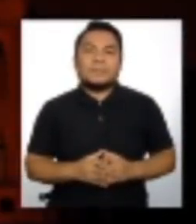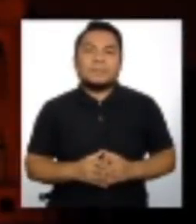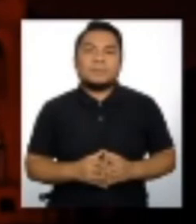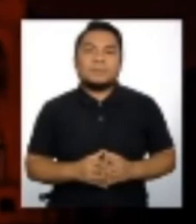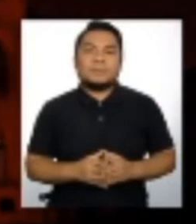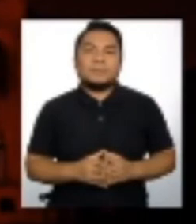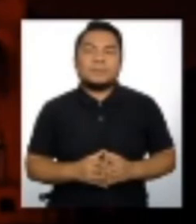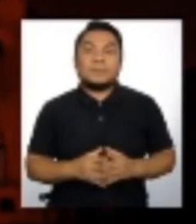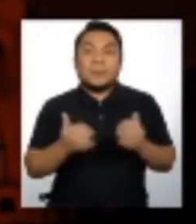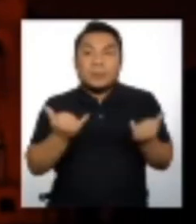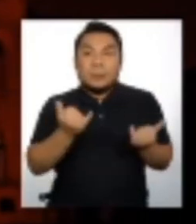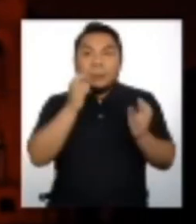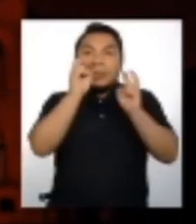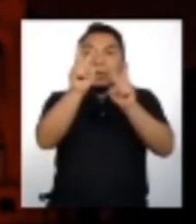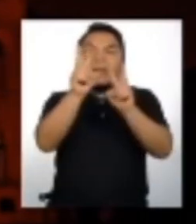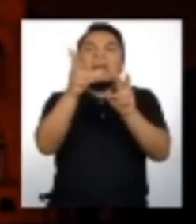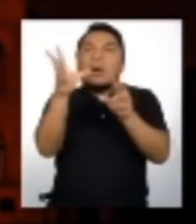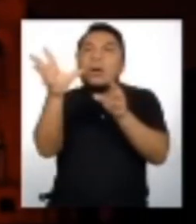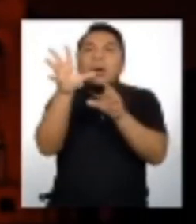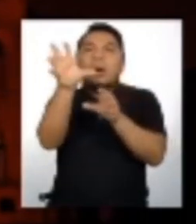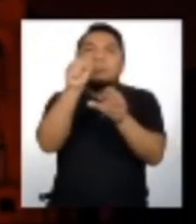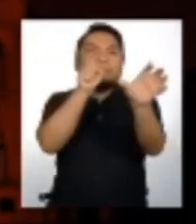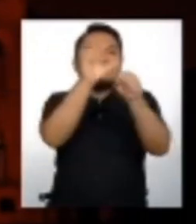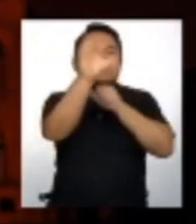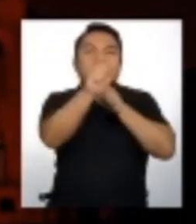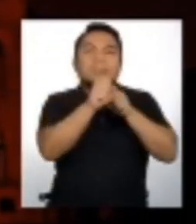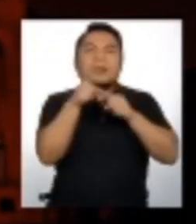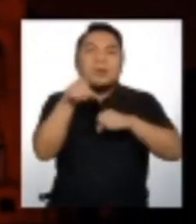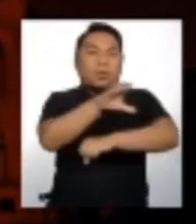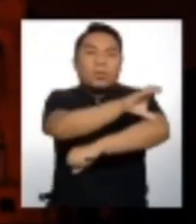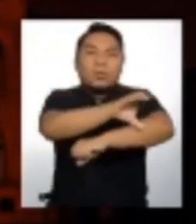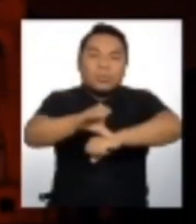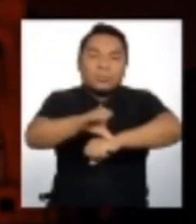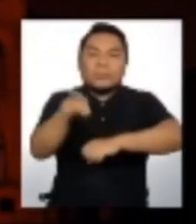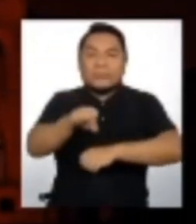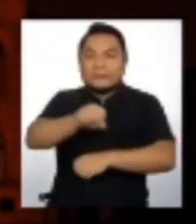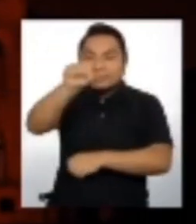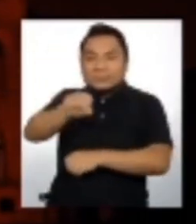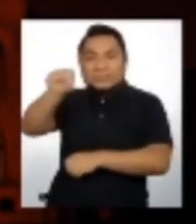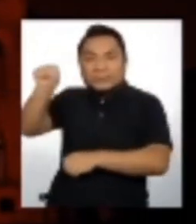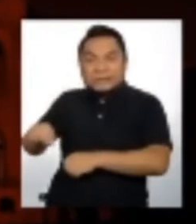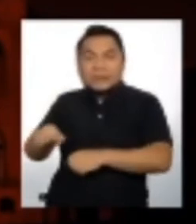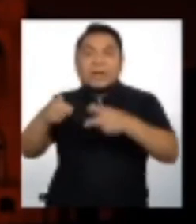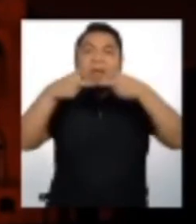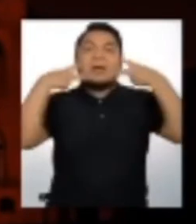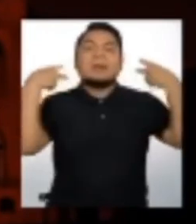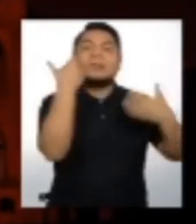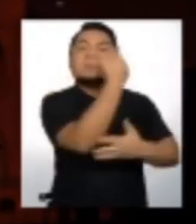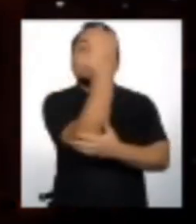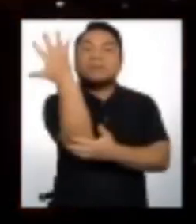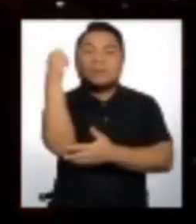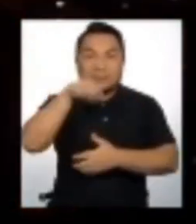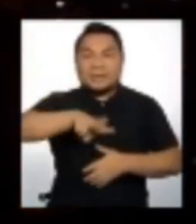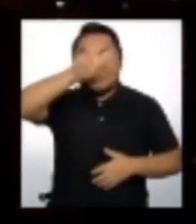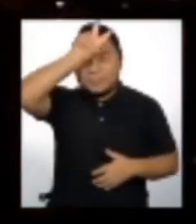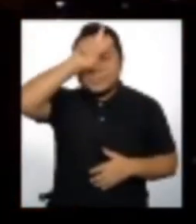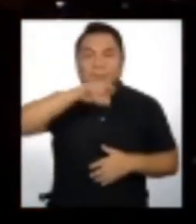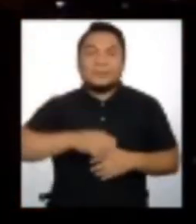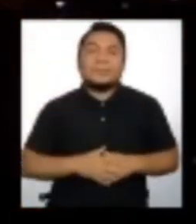imágenes recopiladas tanto en la costa en la sierra y en la selva del país